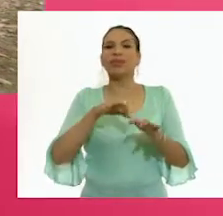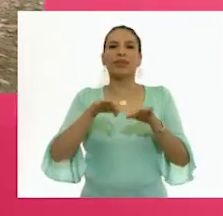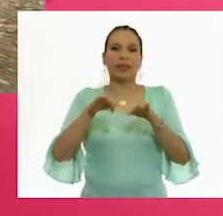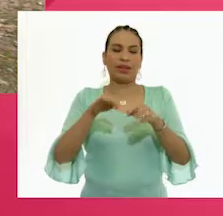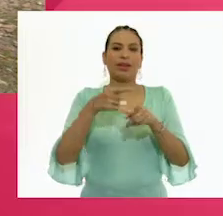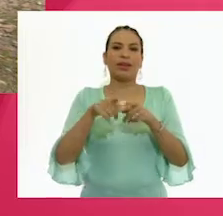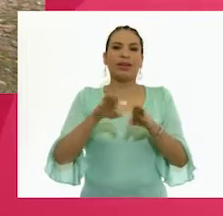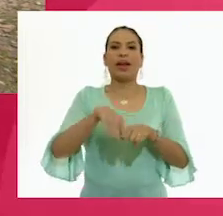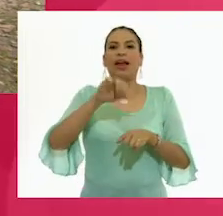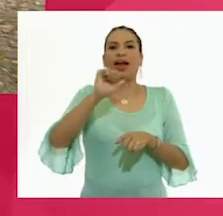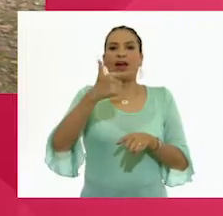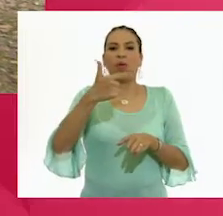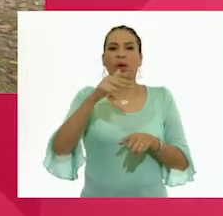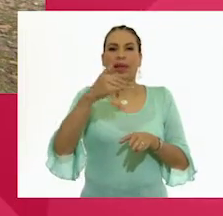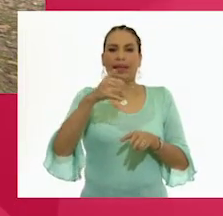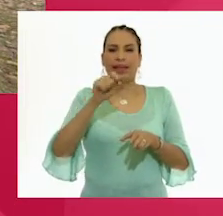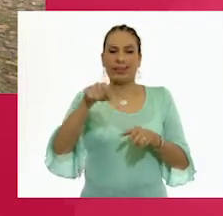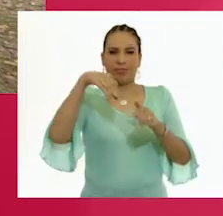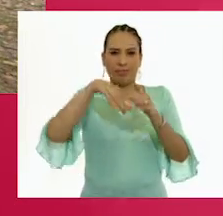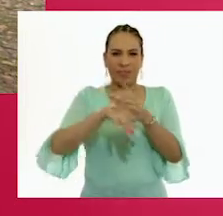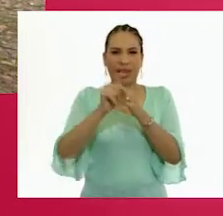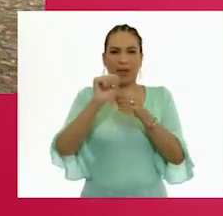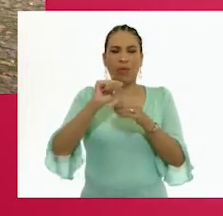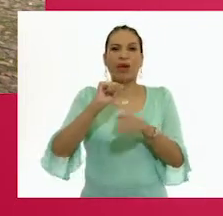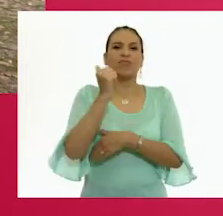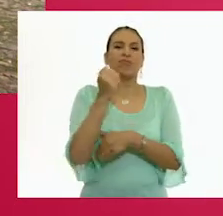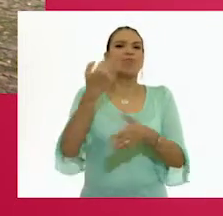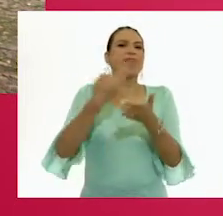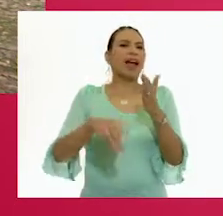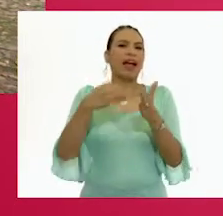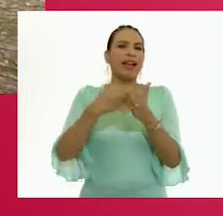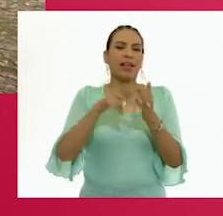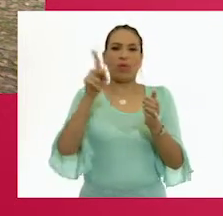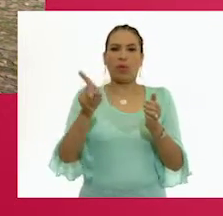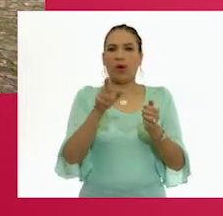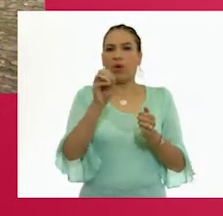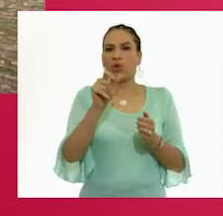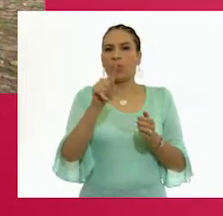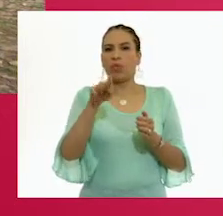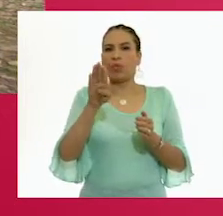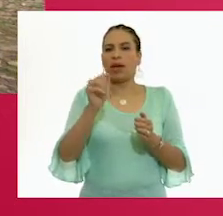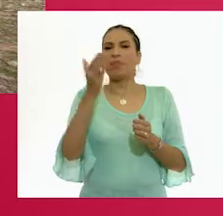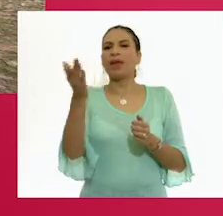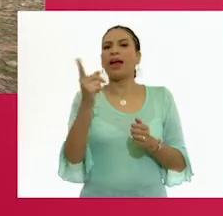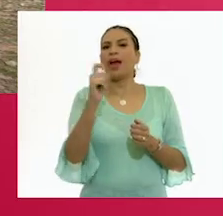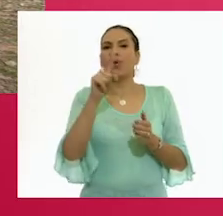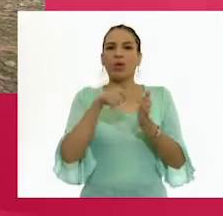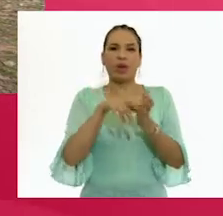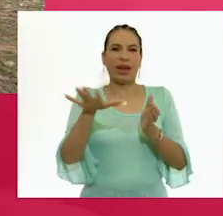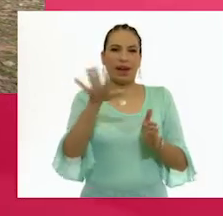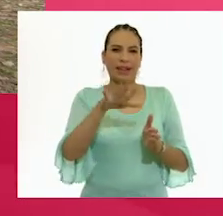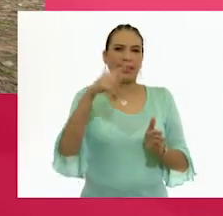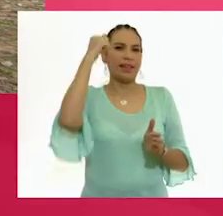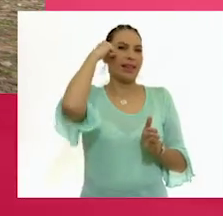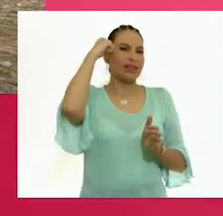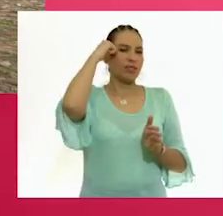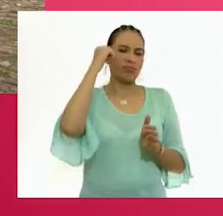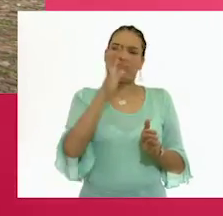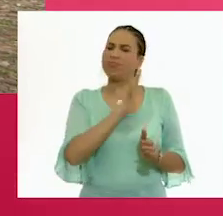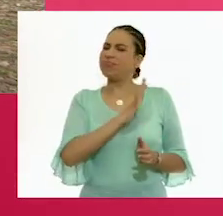jagüeyes resultaron insuficientes, así que el pueblo de Otumba le pidió agua al pueblo de Texcoco, y este lo